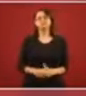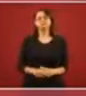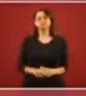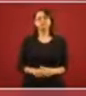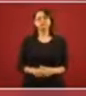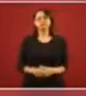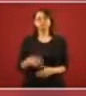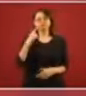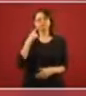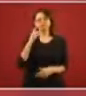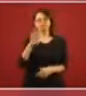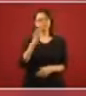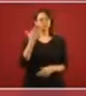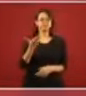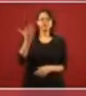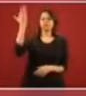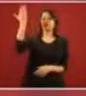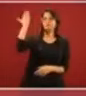se